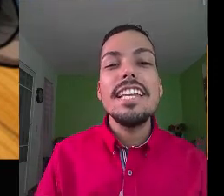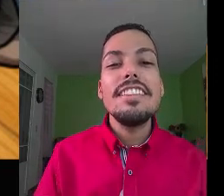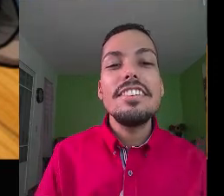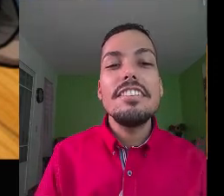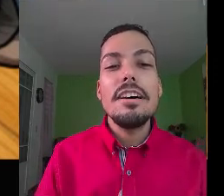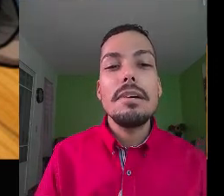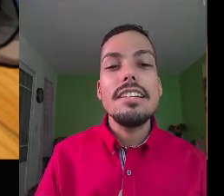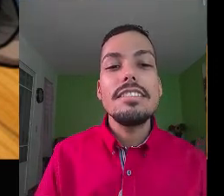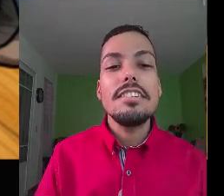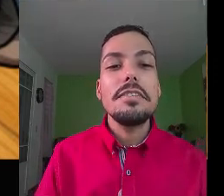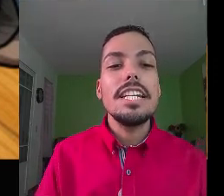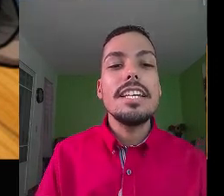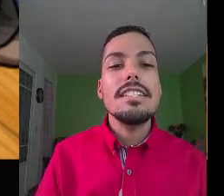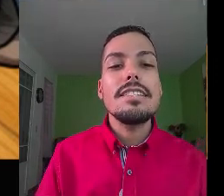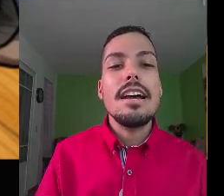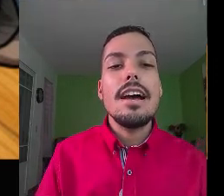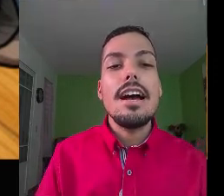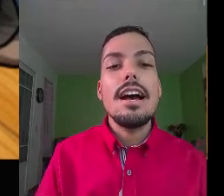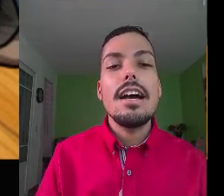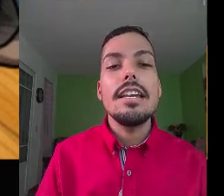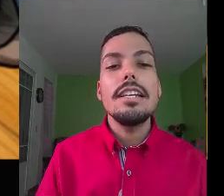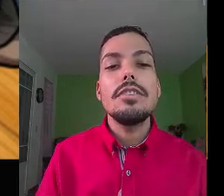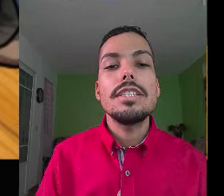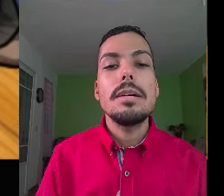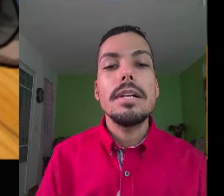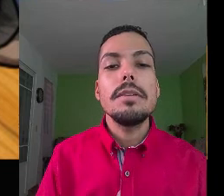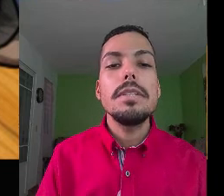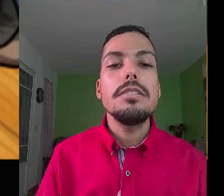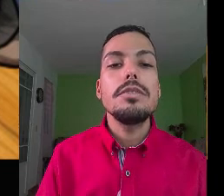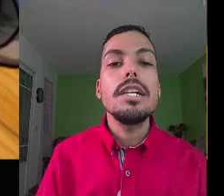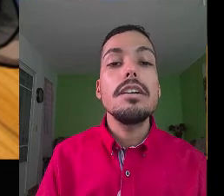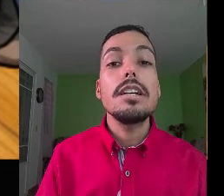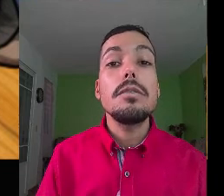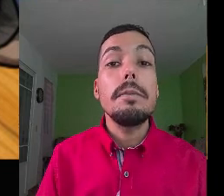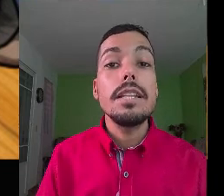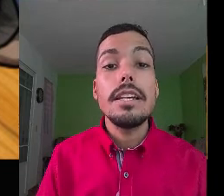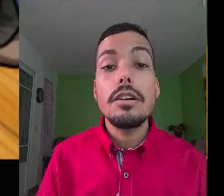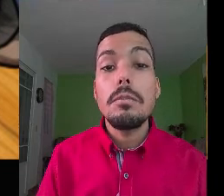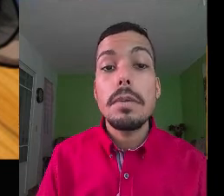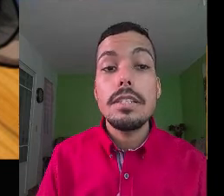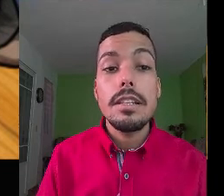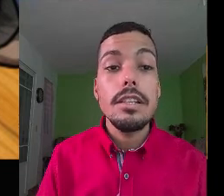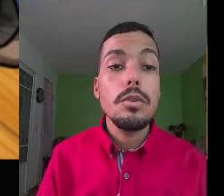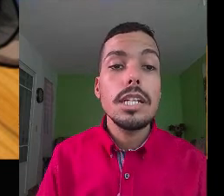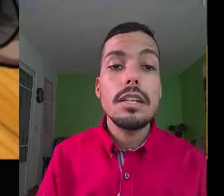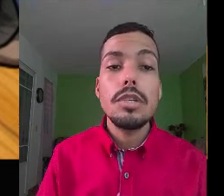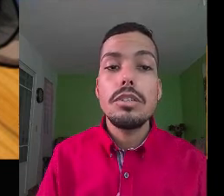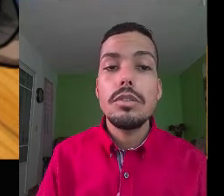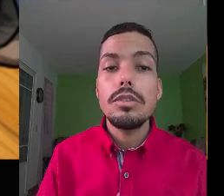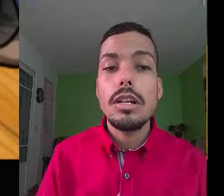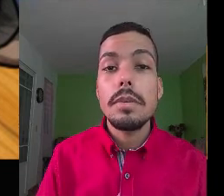nuevo amiguito apareció, mire, ya está ahí en nuestra pared virtual, ahora nos va a estar acompañando igual que nuestros otros